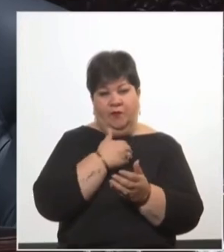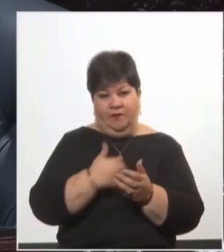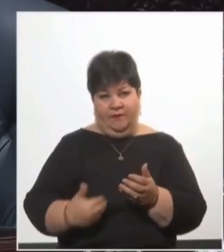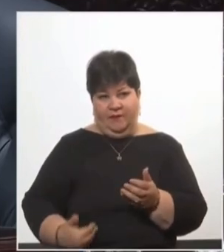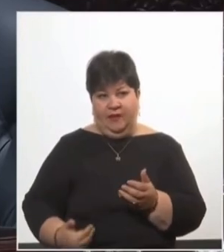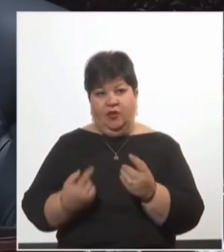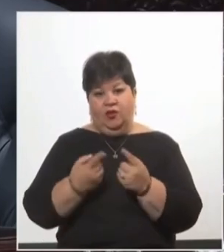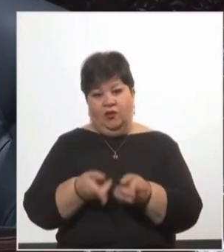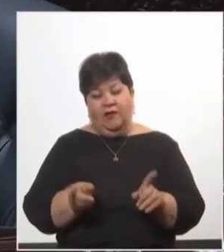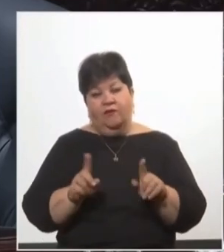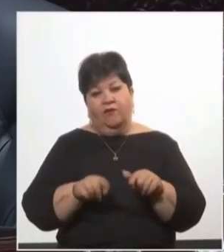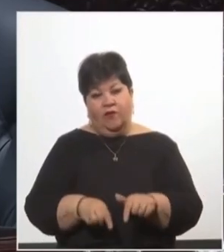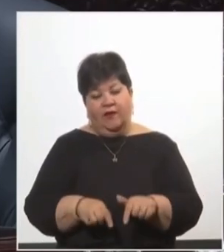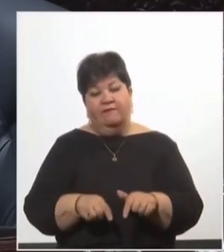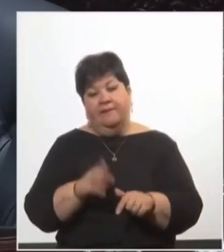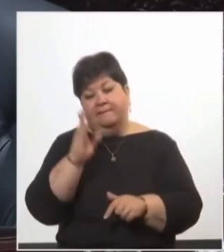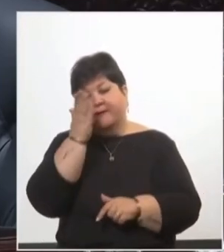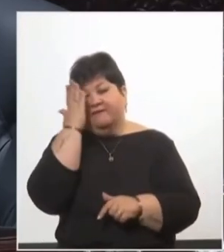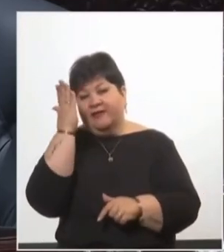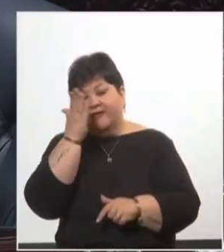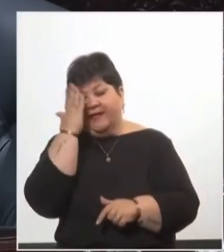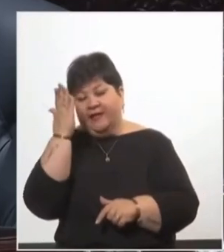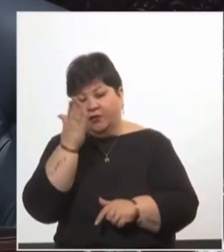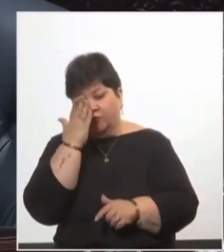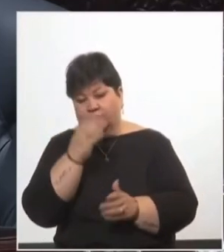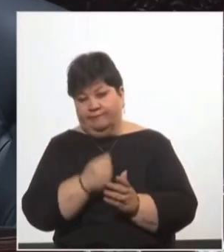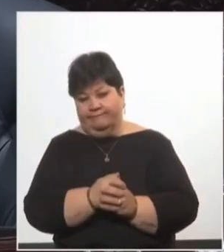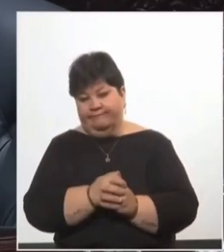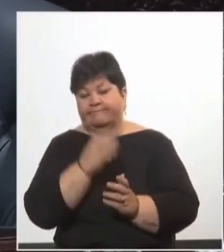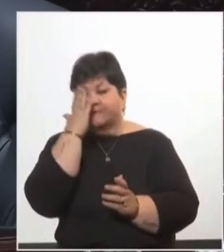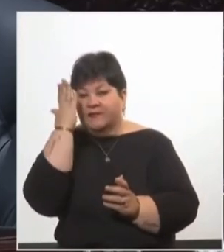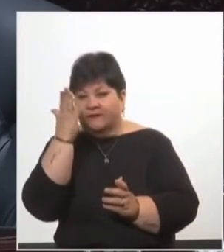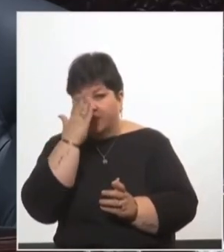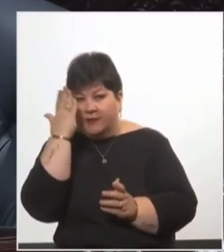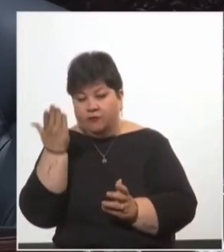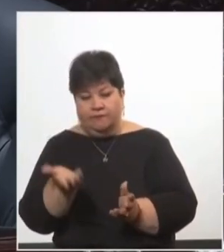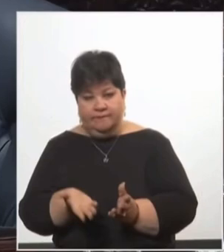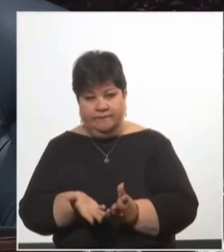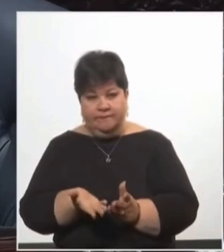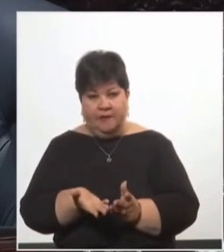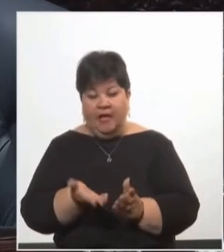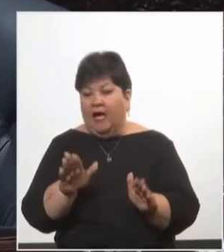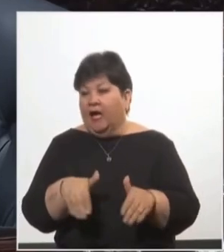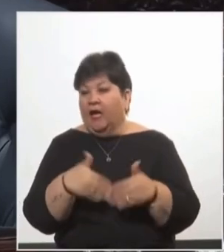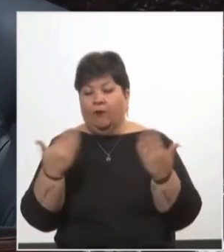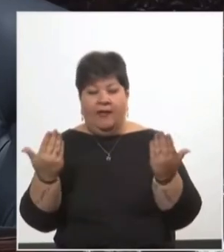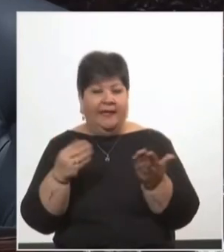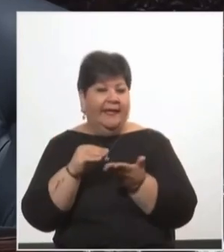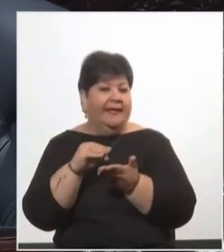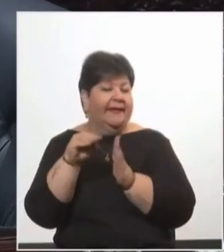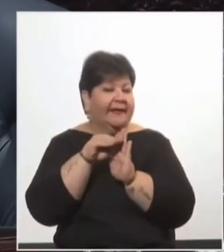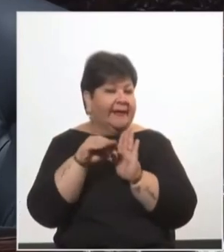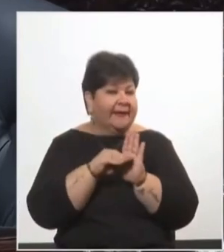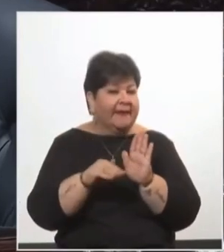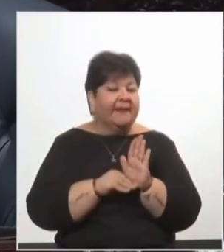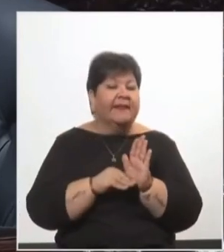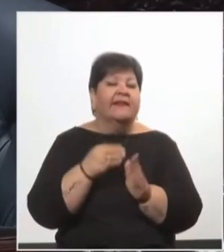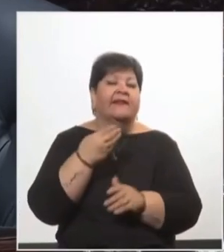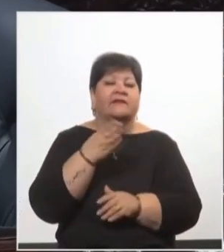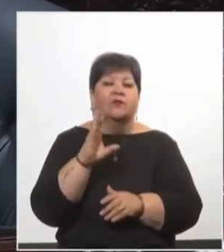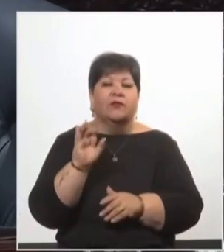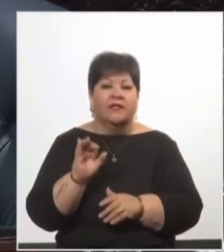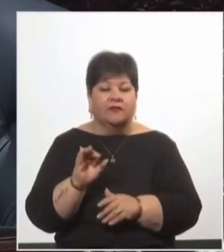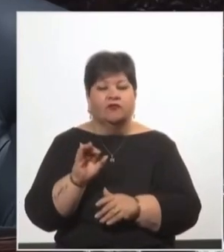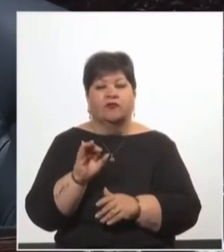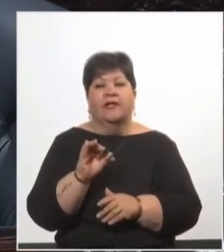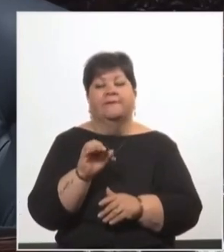a reincorporarse privilegios, en nuestra perspectiva, privilegios con respecto a cualquier otro régimen de seguridad social que hay en el